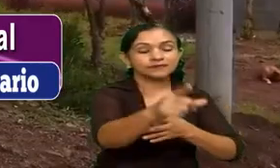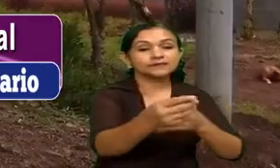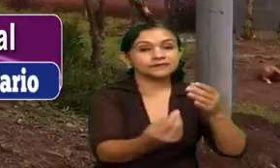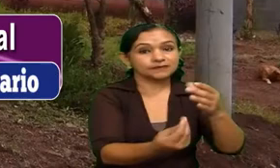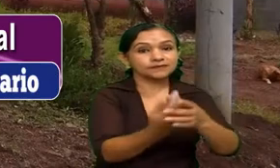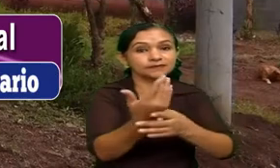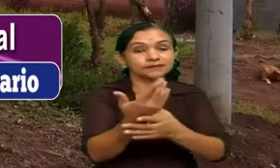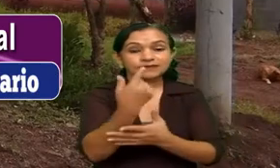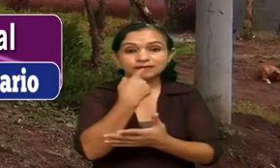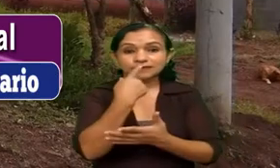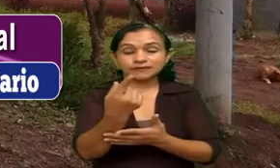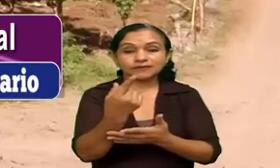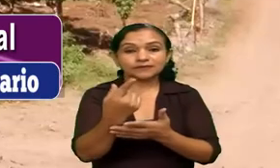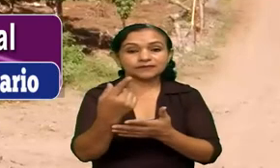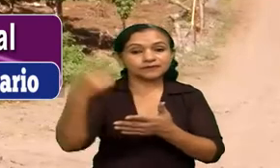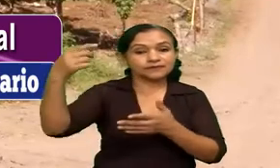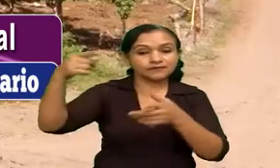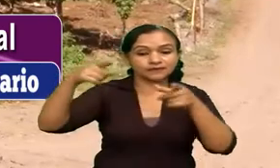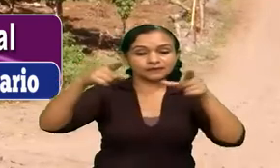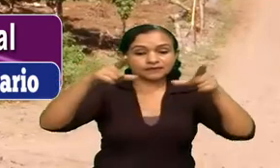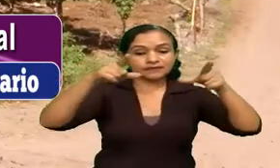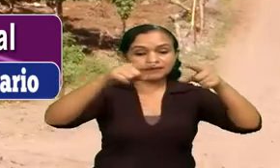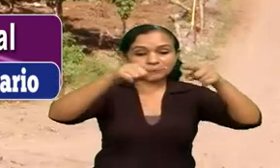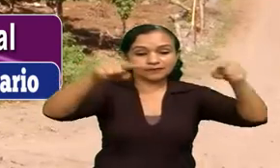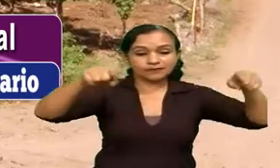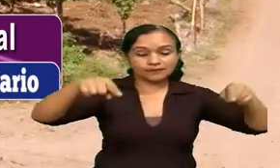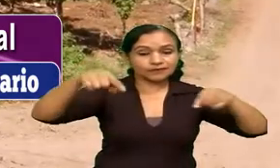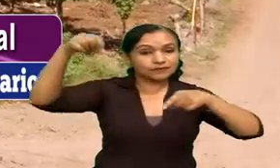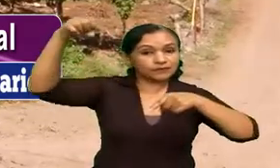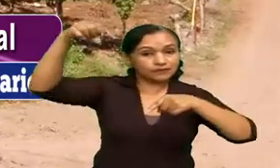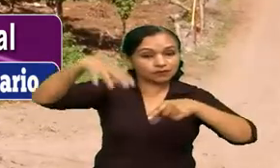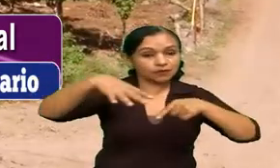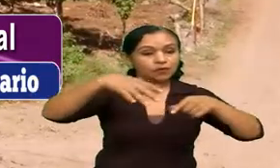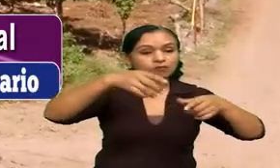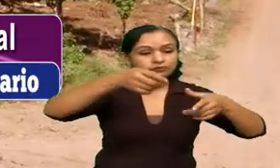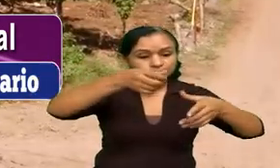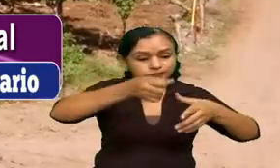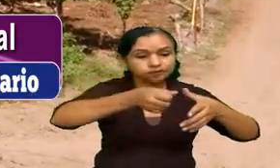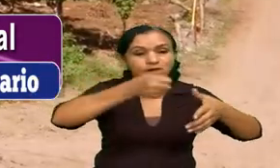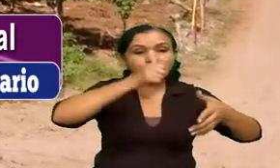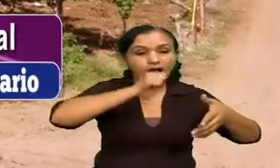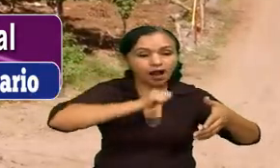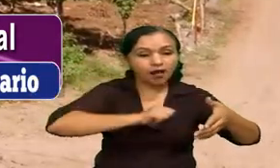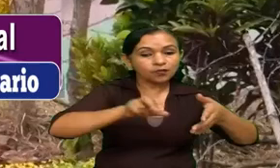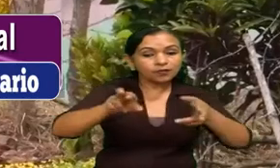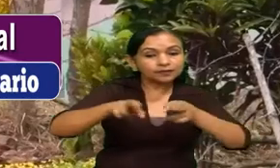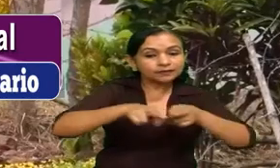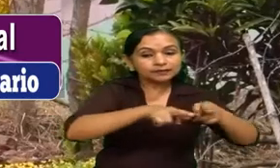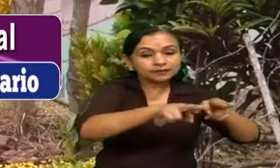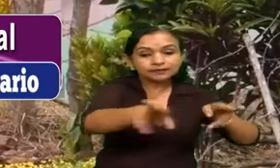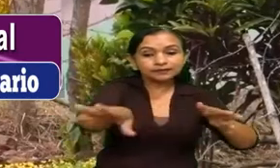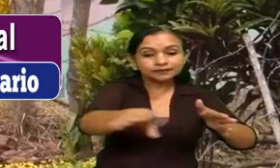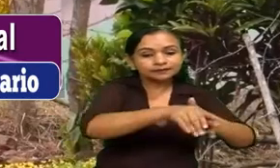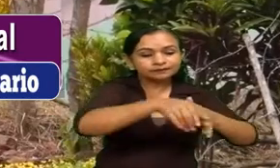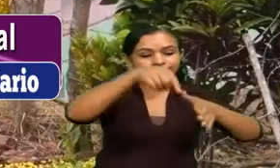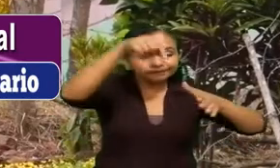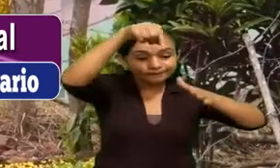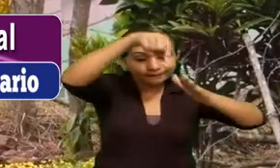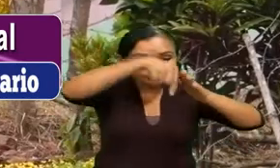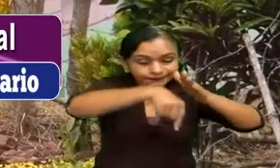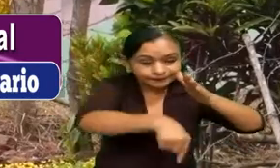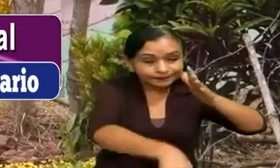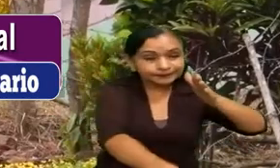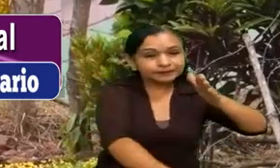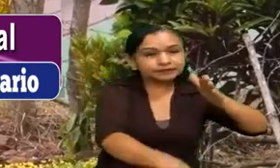Es decir, ¿eso es? Paneles, ajá, solares, sí, con su bomba, y entonces, o para jalar agua de un río, ah, okay, o de un pozo de 35 o